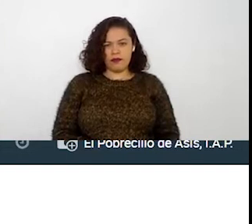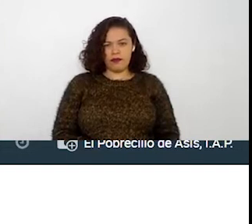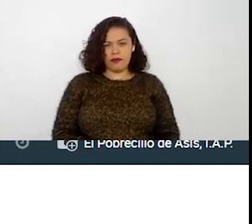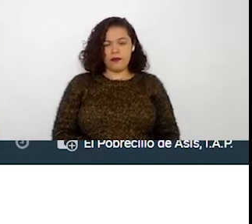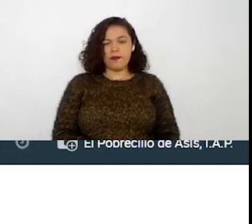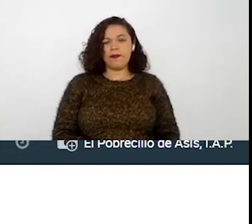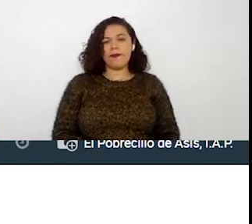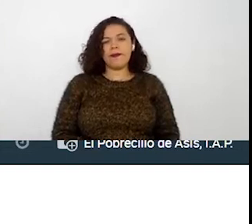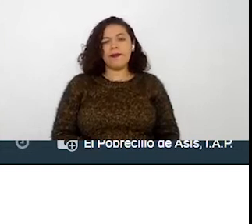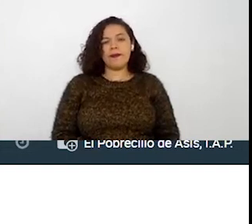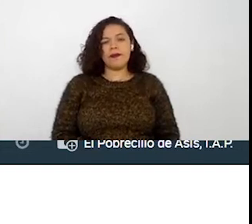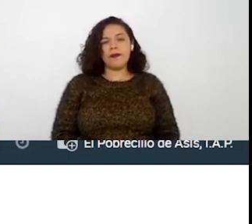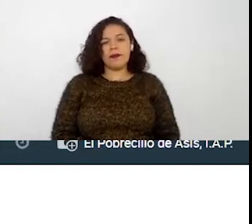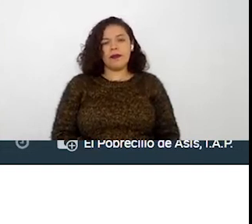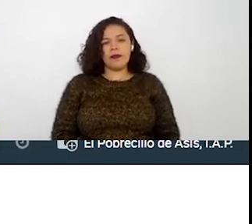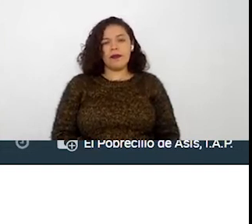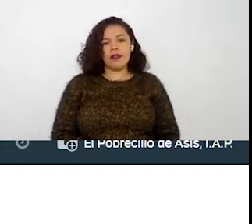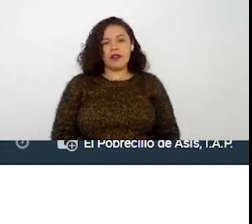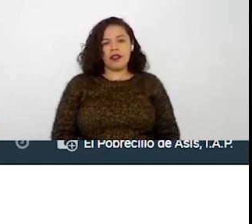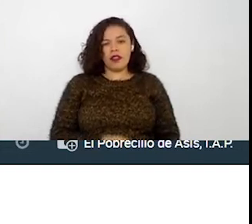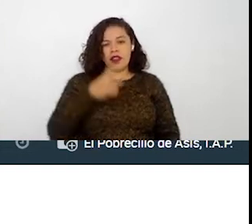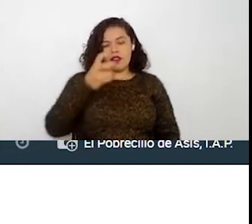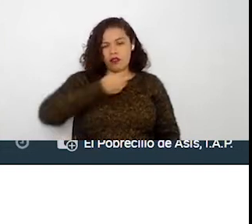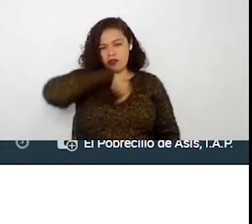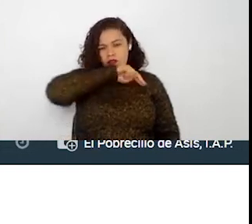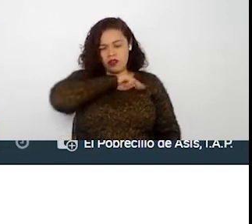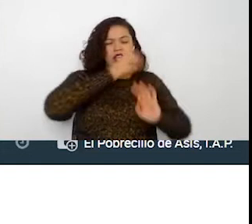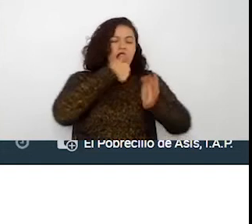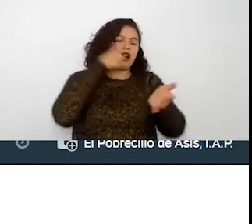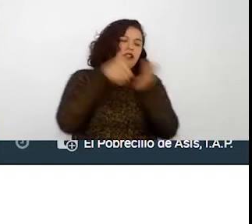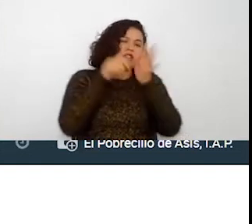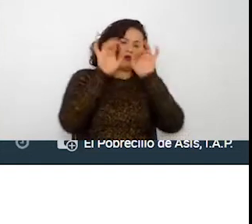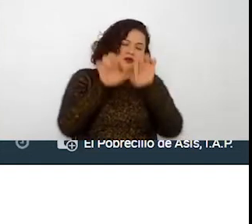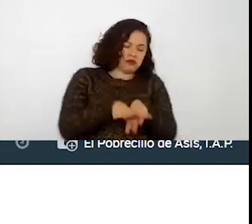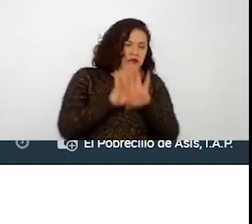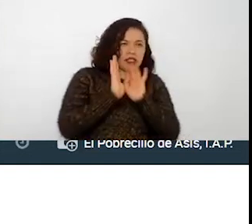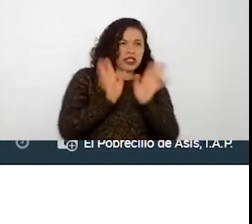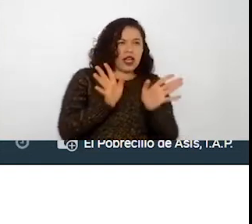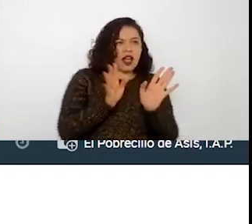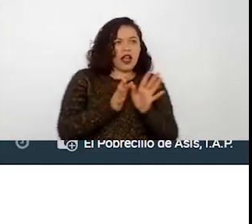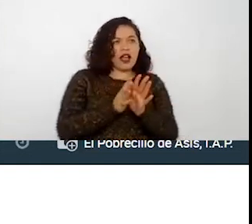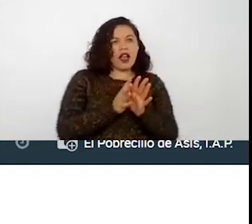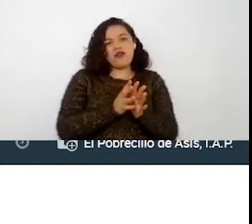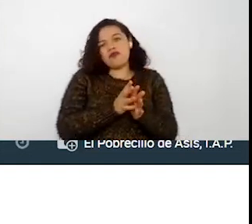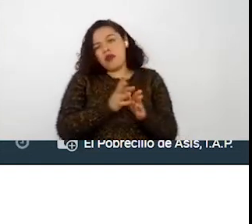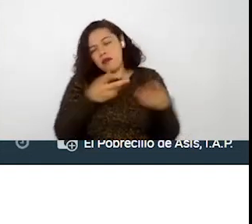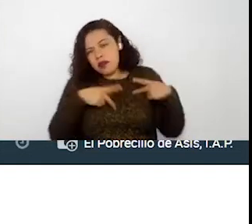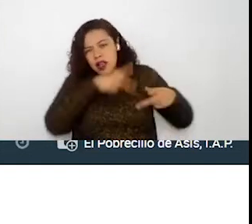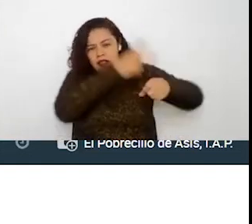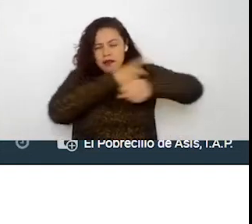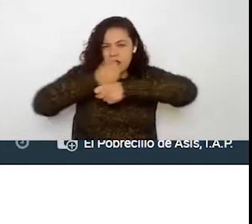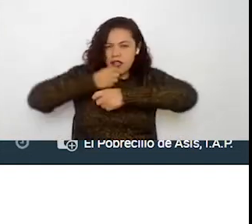para esto obviamente nosotros ya tenemos cartas descriptivas ya estamos planeando A quién podemos invitar